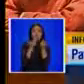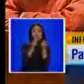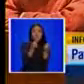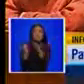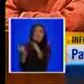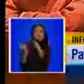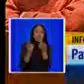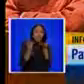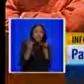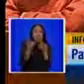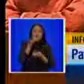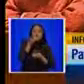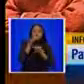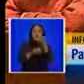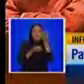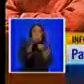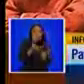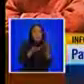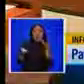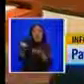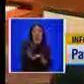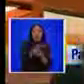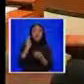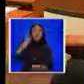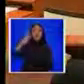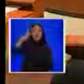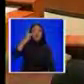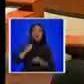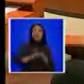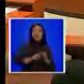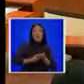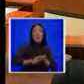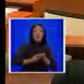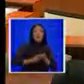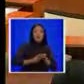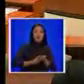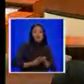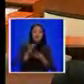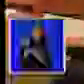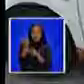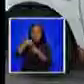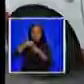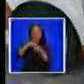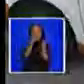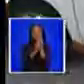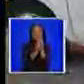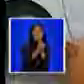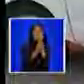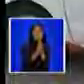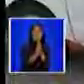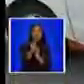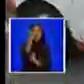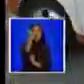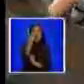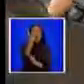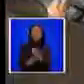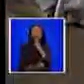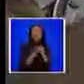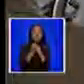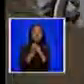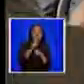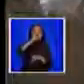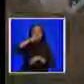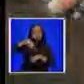etapa de socialización para su segundo debate. Incluye, por ejemplo, una capacitación de mínimo 2 años para obtener